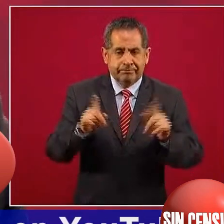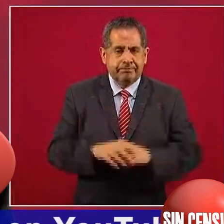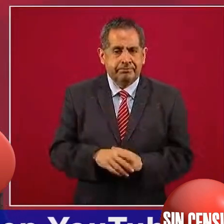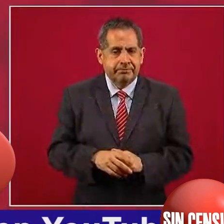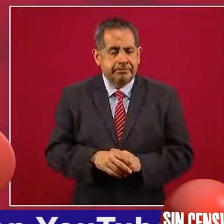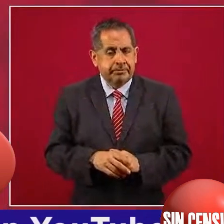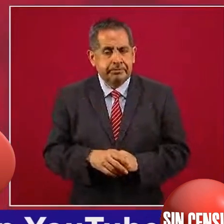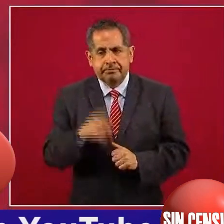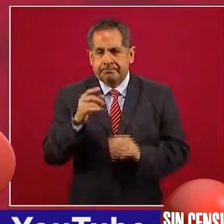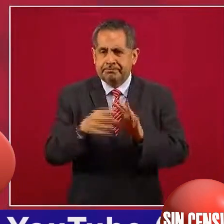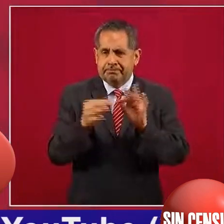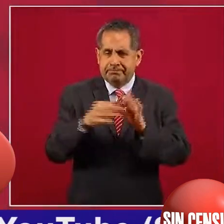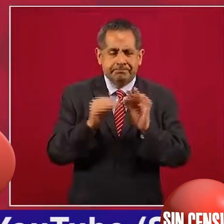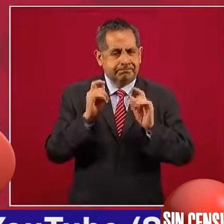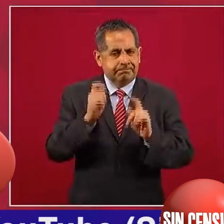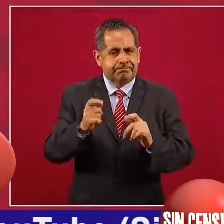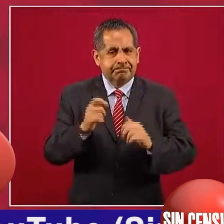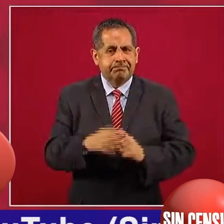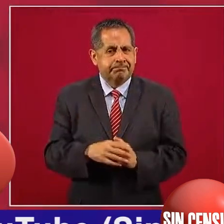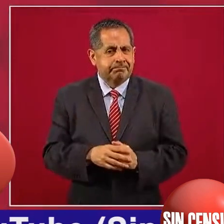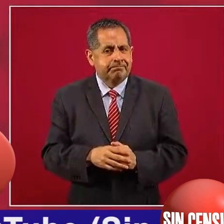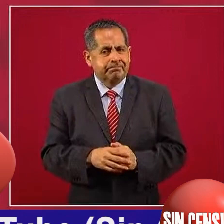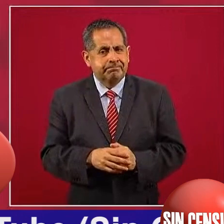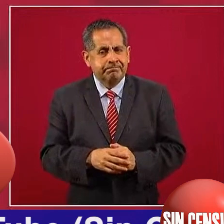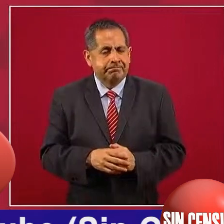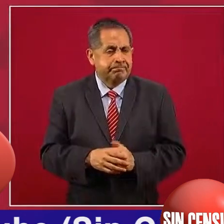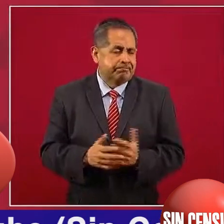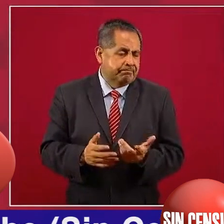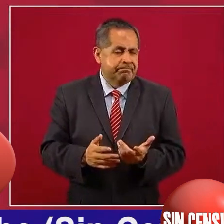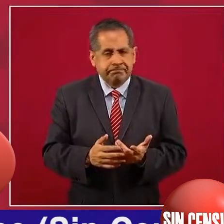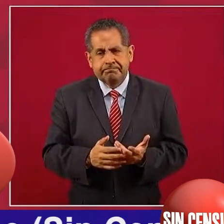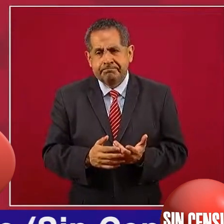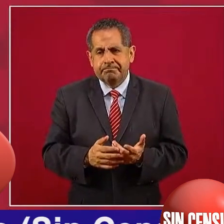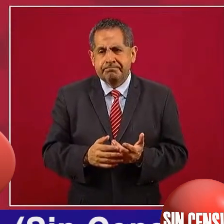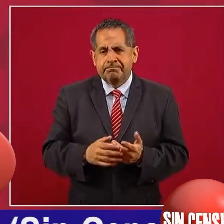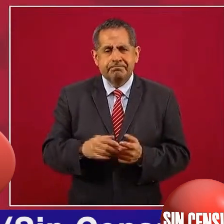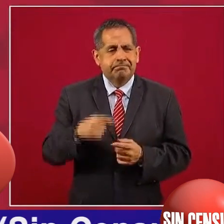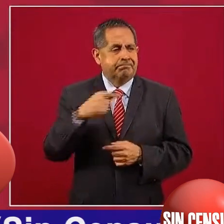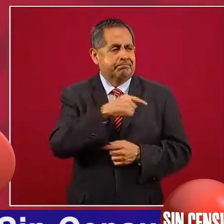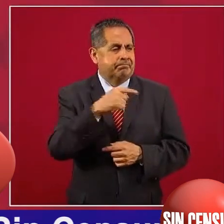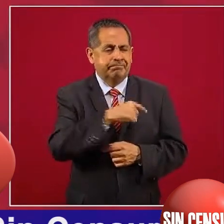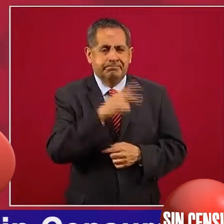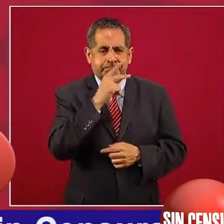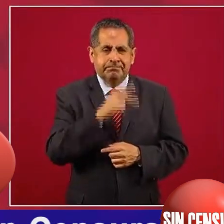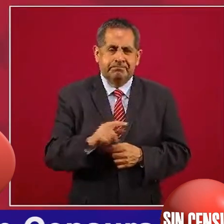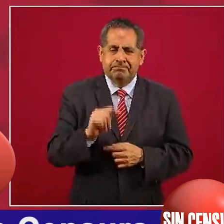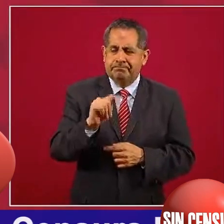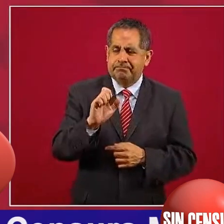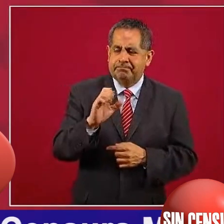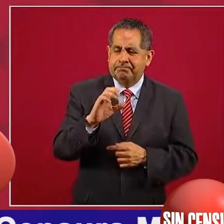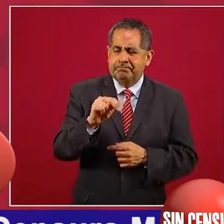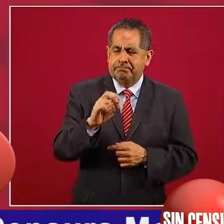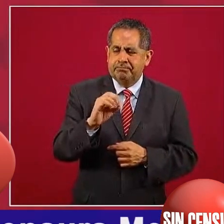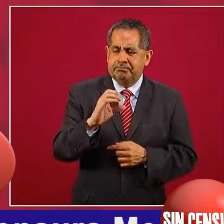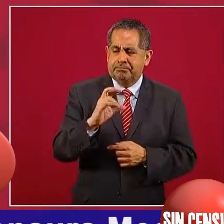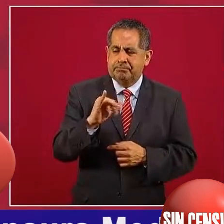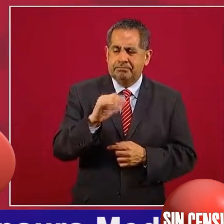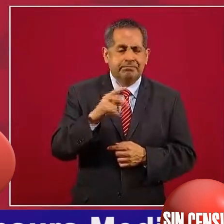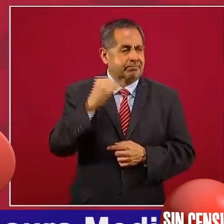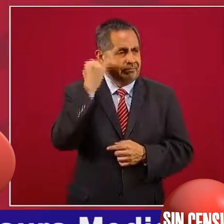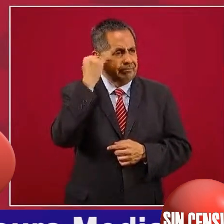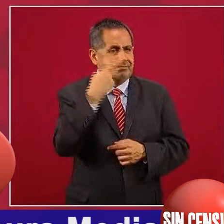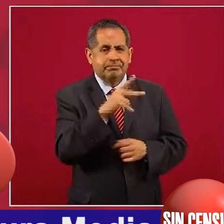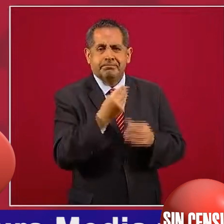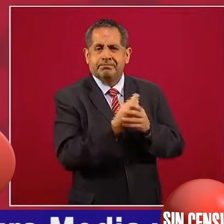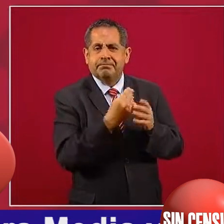Ese es un asunto de la tecnocracia, de la forma como medía anteriormente.